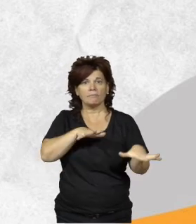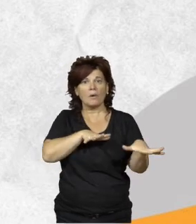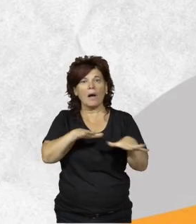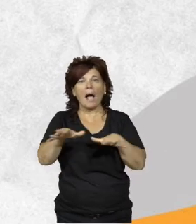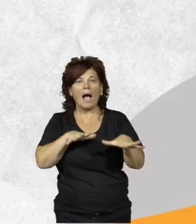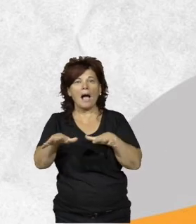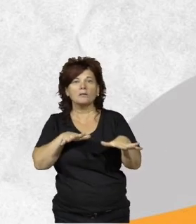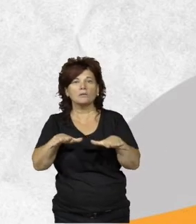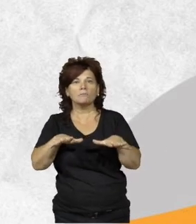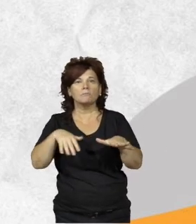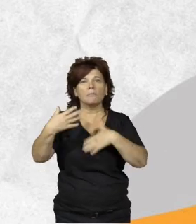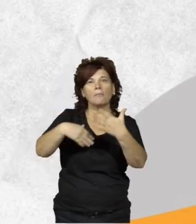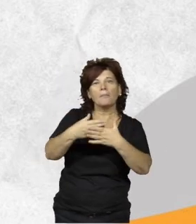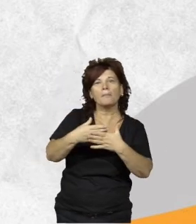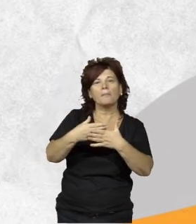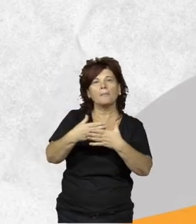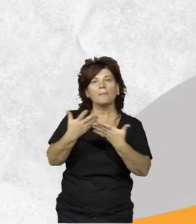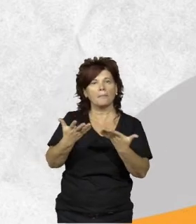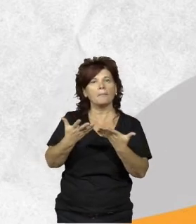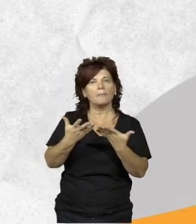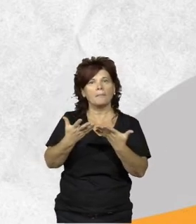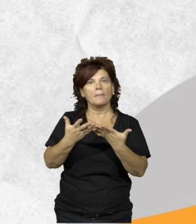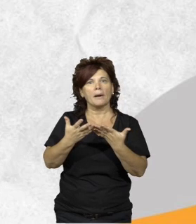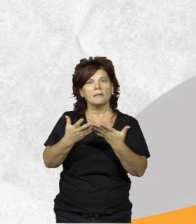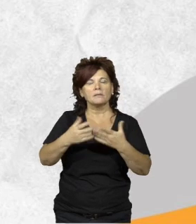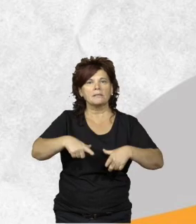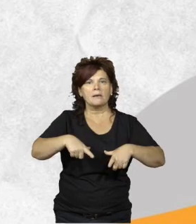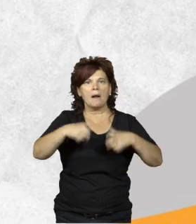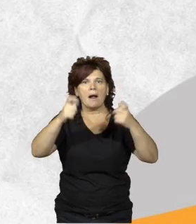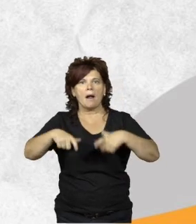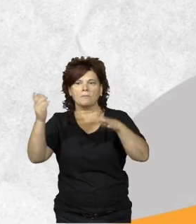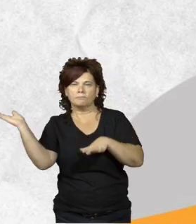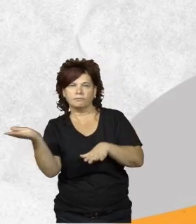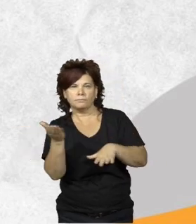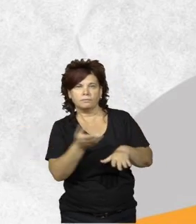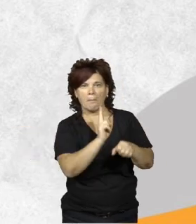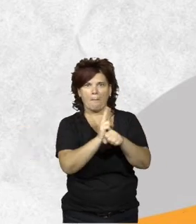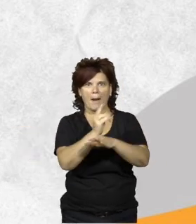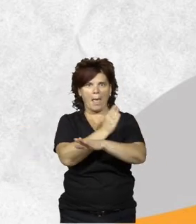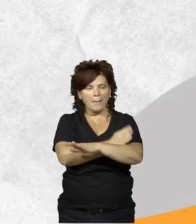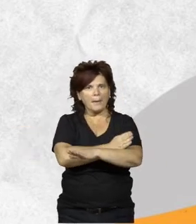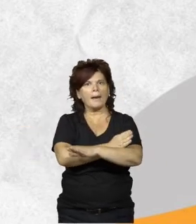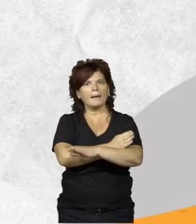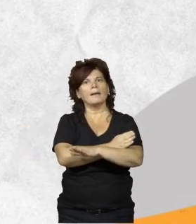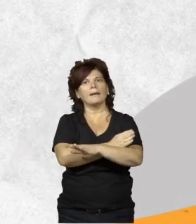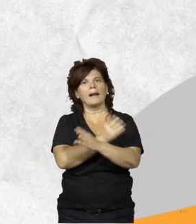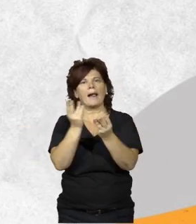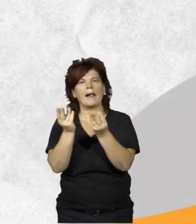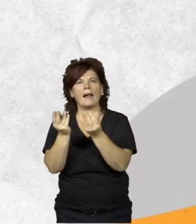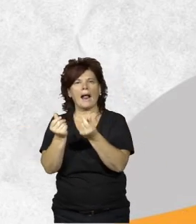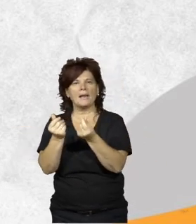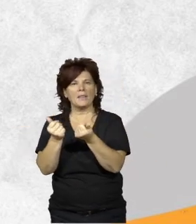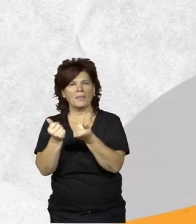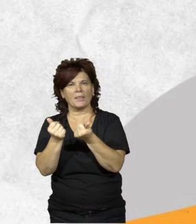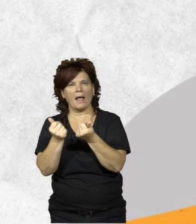que se lleve a cabo justamente para evitar los incendios forestales es la construcción de anillos cortafuegos, distribuidos en 10 localidades. En la provincia